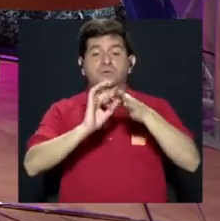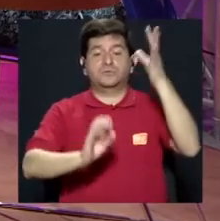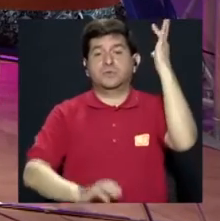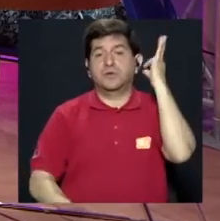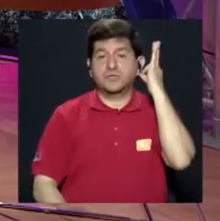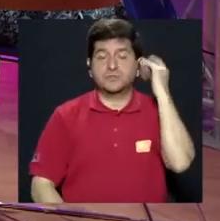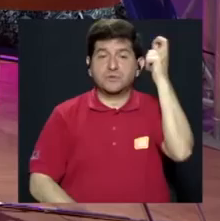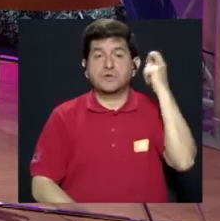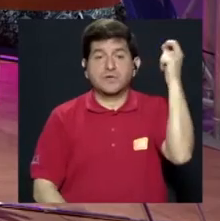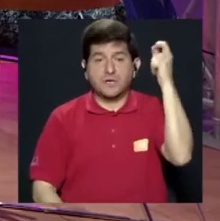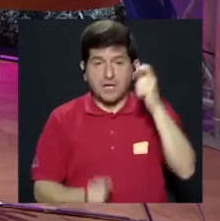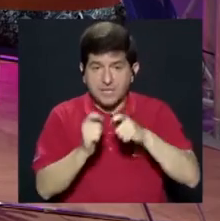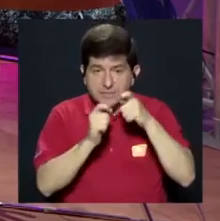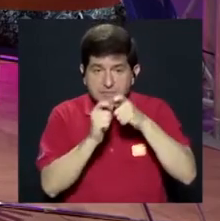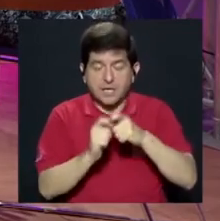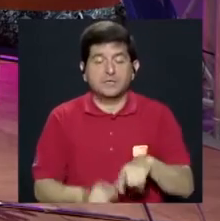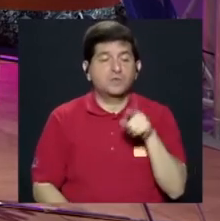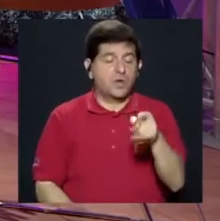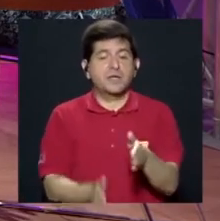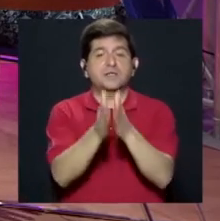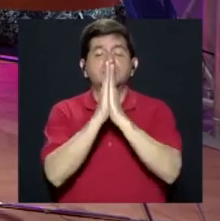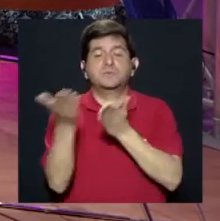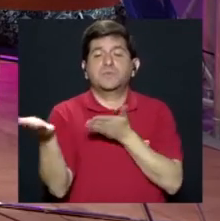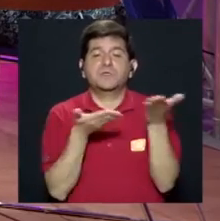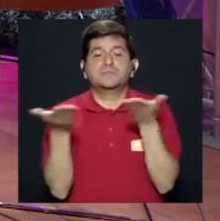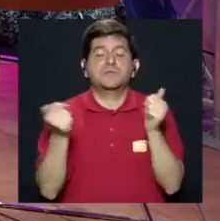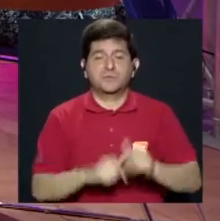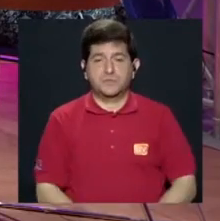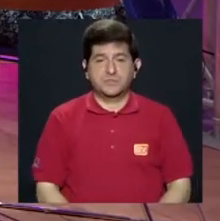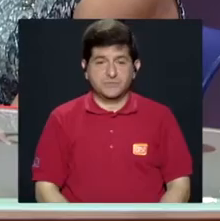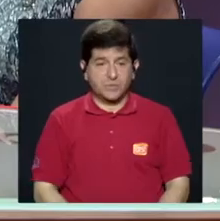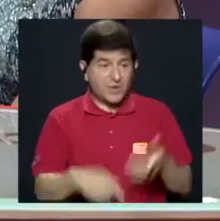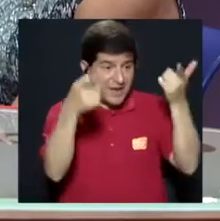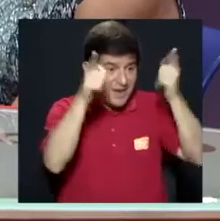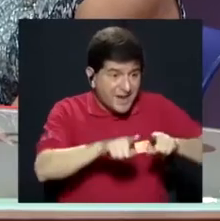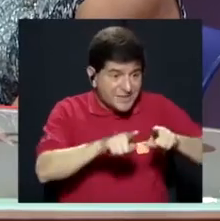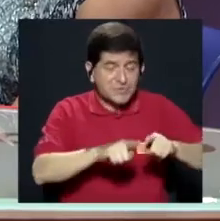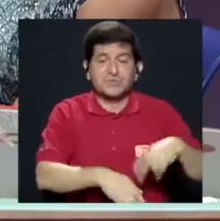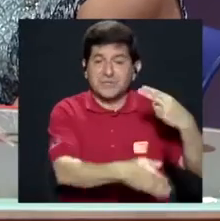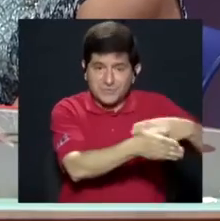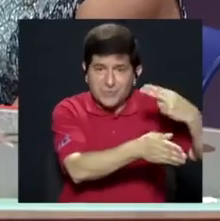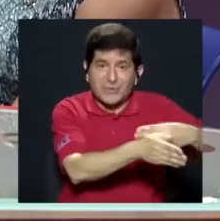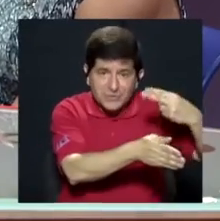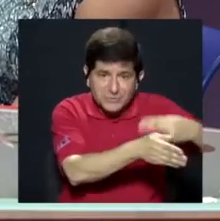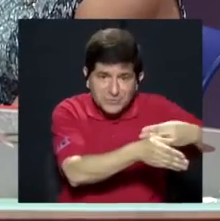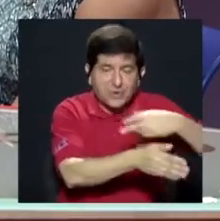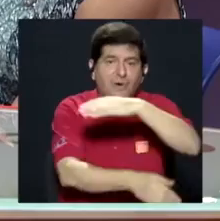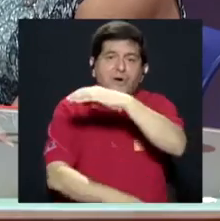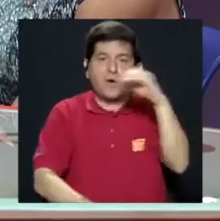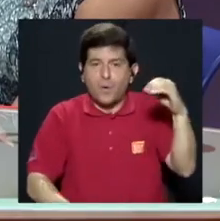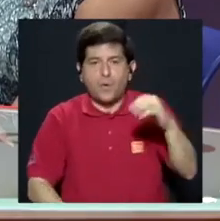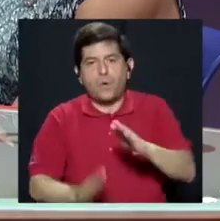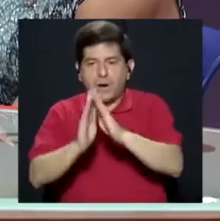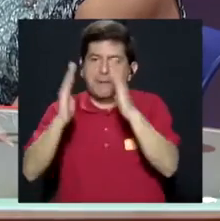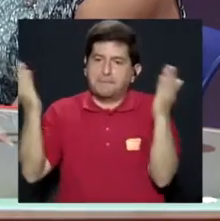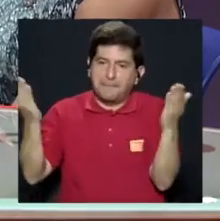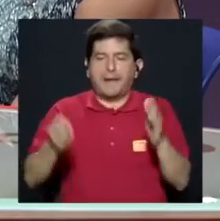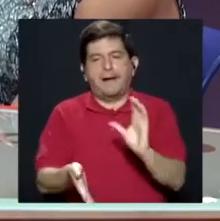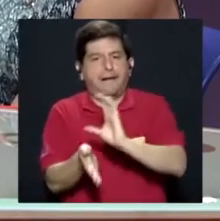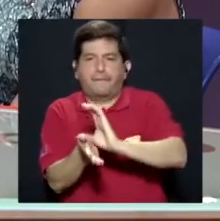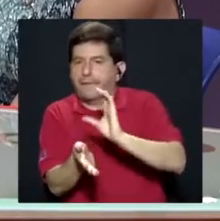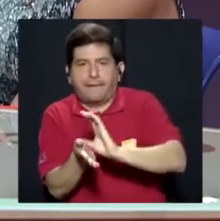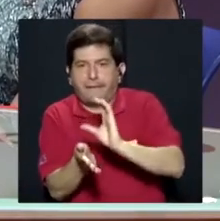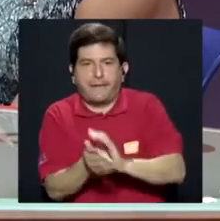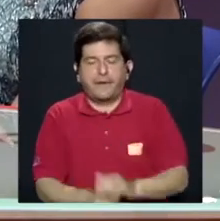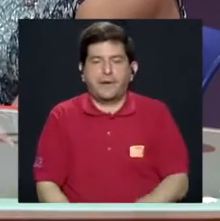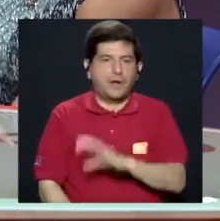mujer precisamente cuando esta mujer está demandando servicios de salud. O sea, ocurre en el ámbito hospitalario, o bien lo ampliamos a la clínica,